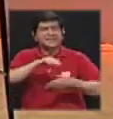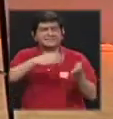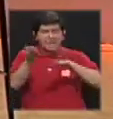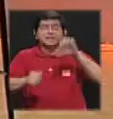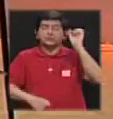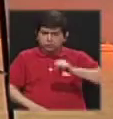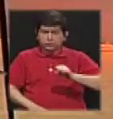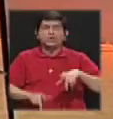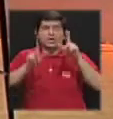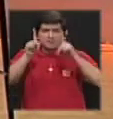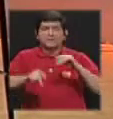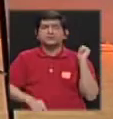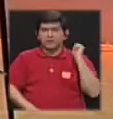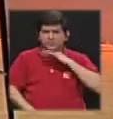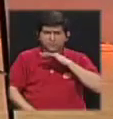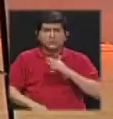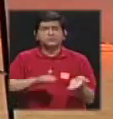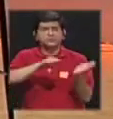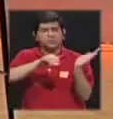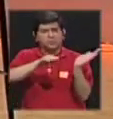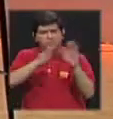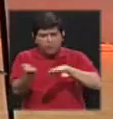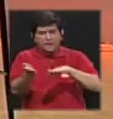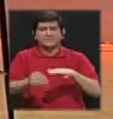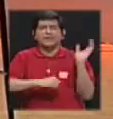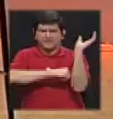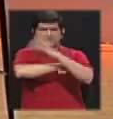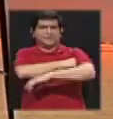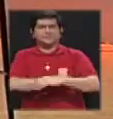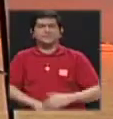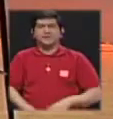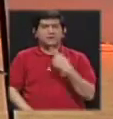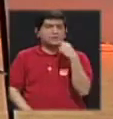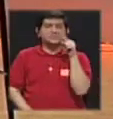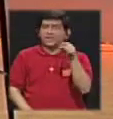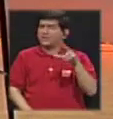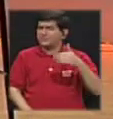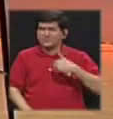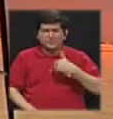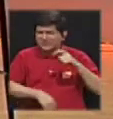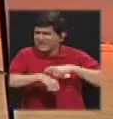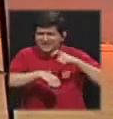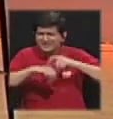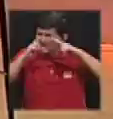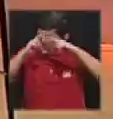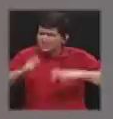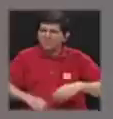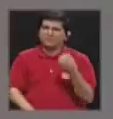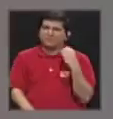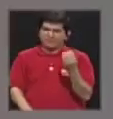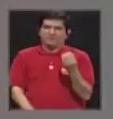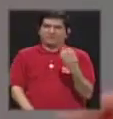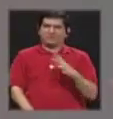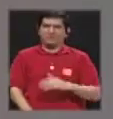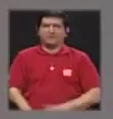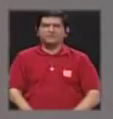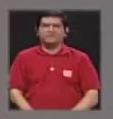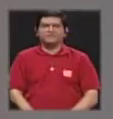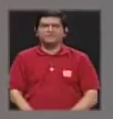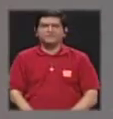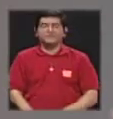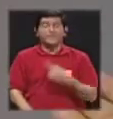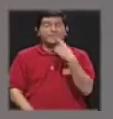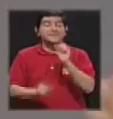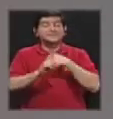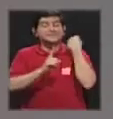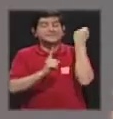a morir por corrupción, y van a decir que no tomaron su tiempo para revisar eso, por favor, o sea. Ok, digamos que el